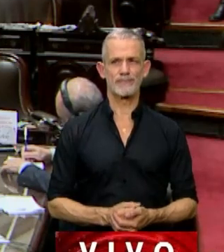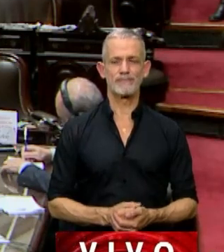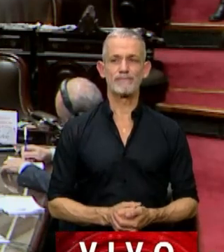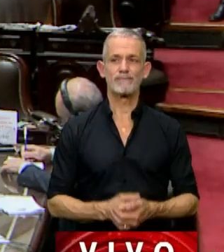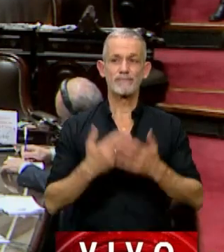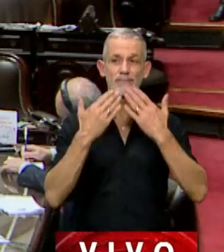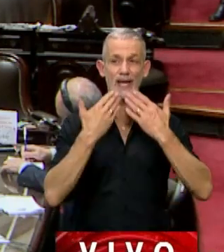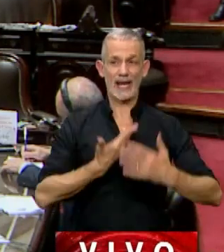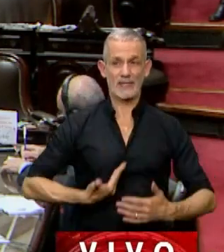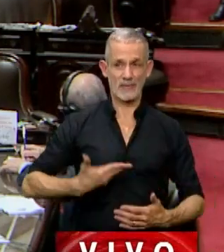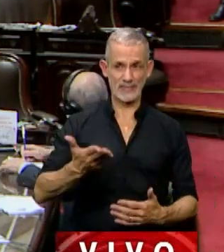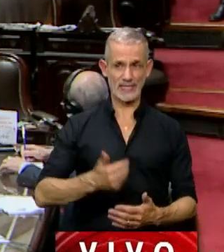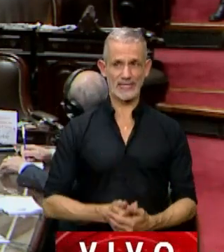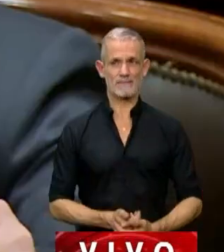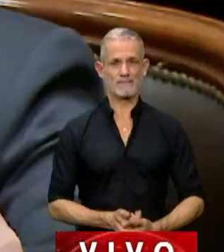Gracias, señor presidente.